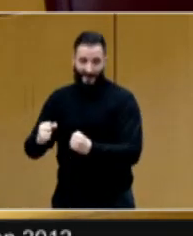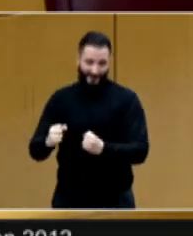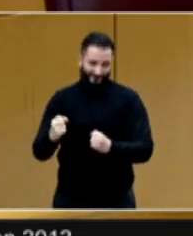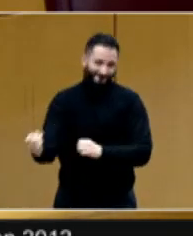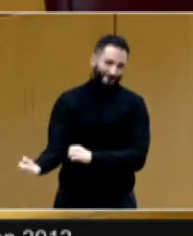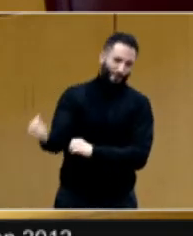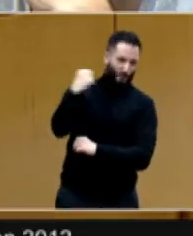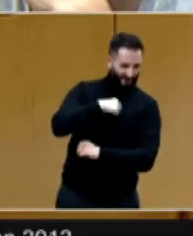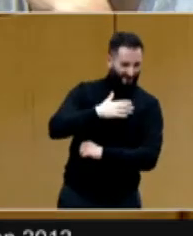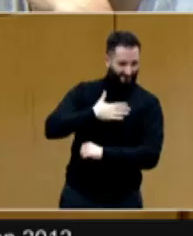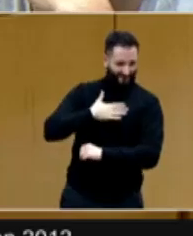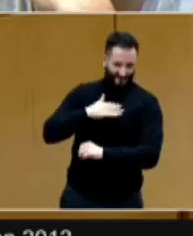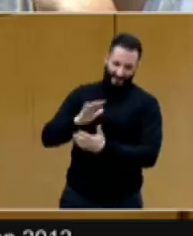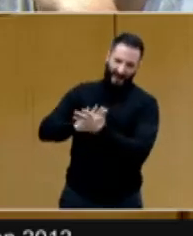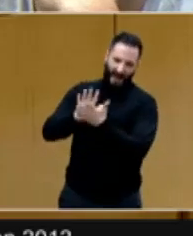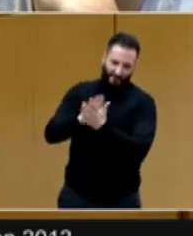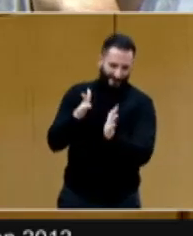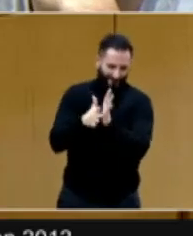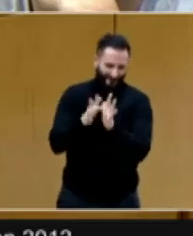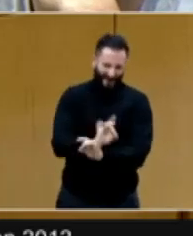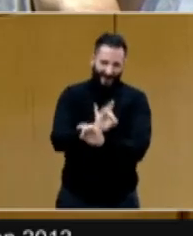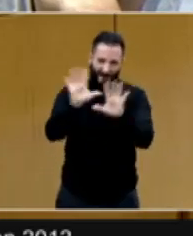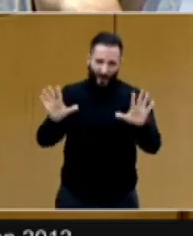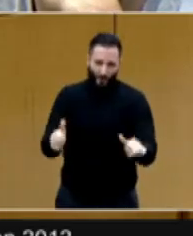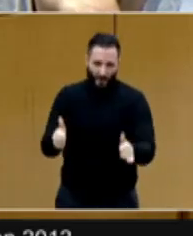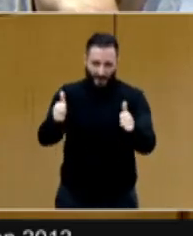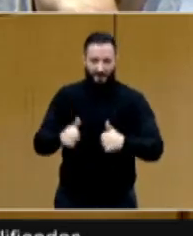de esto en meses posteriores gracias a usted